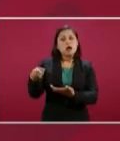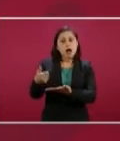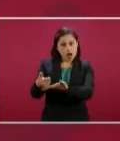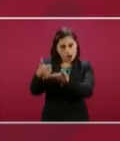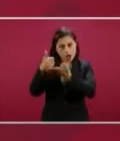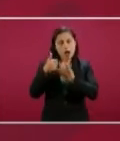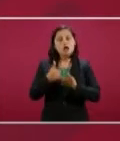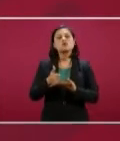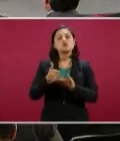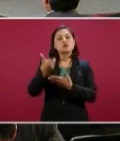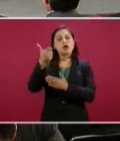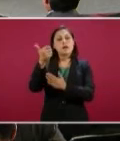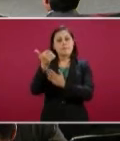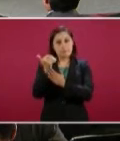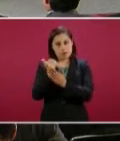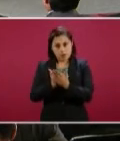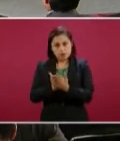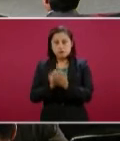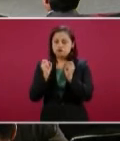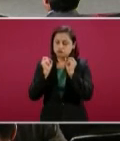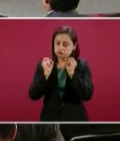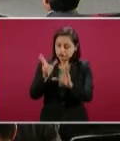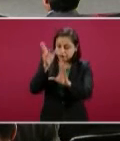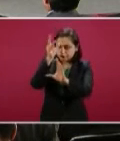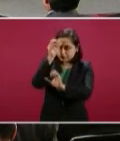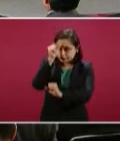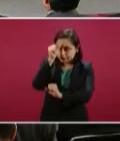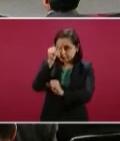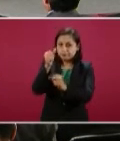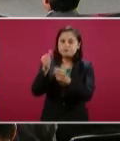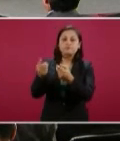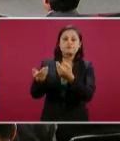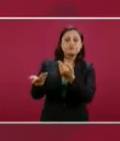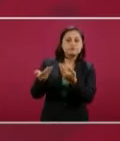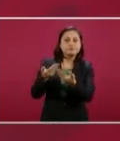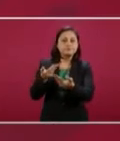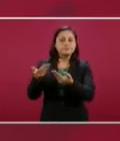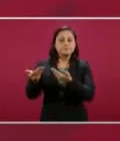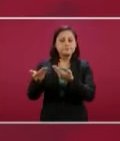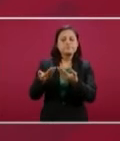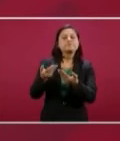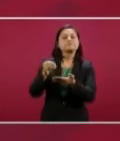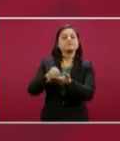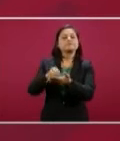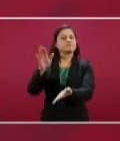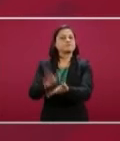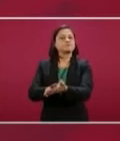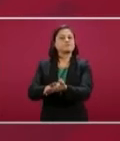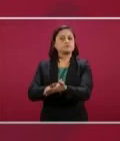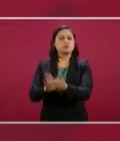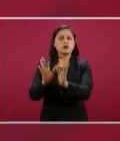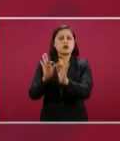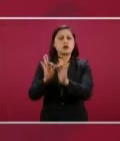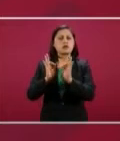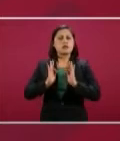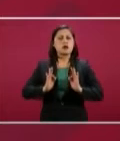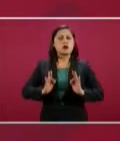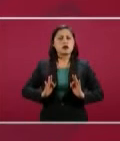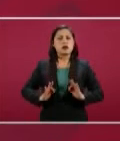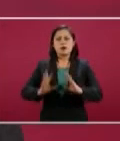gobierno. El caso de la Comisión Reguladora de Energía, que se trata del organismo regulador en materia de petrolíferos y